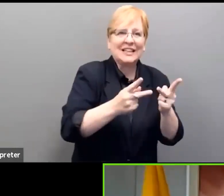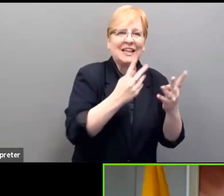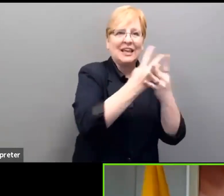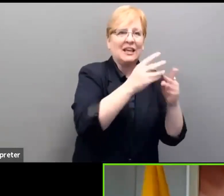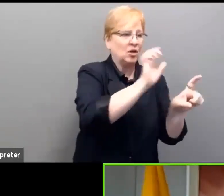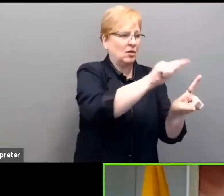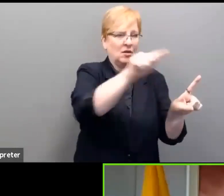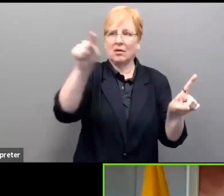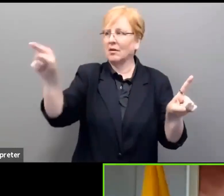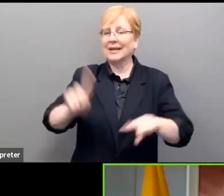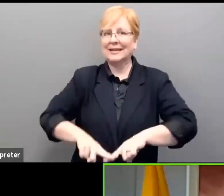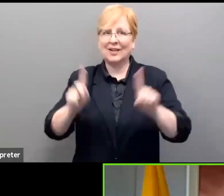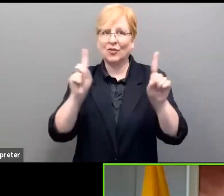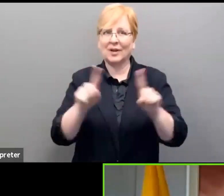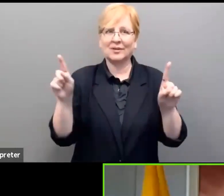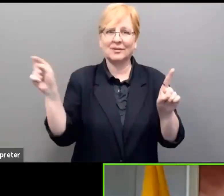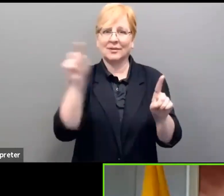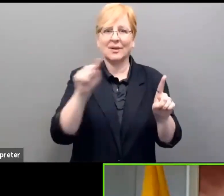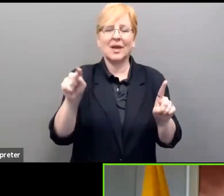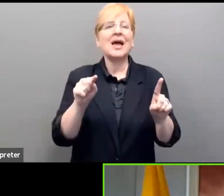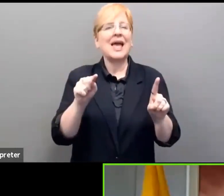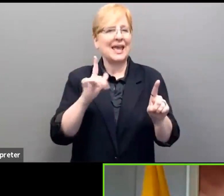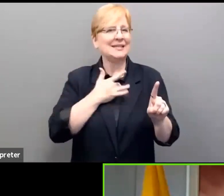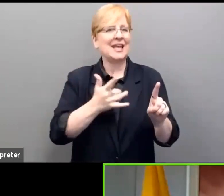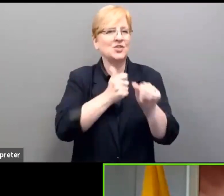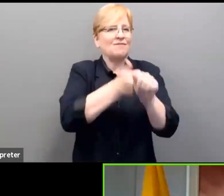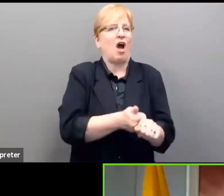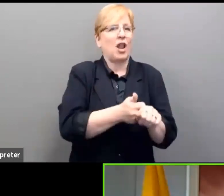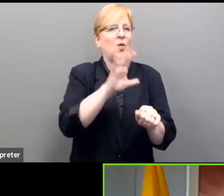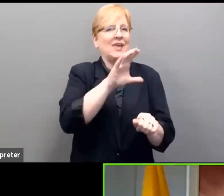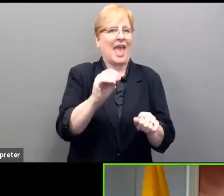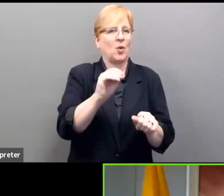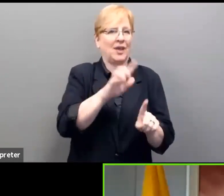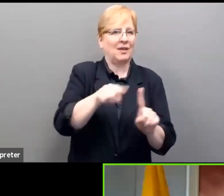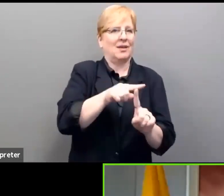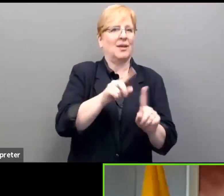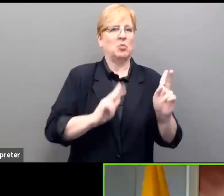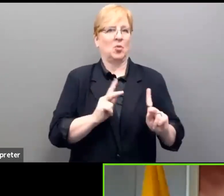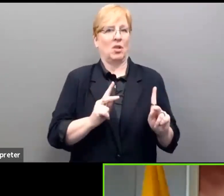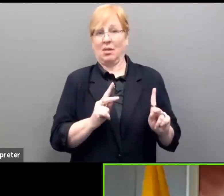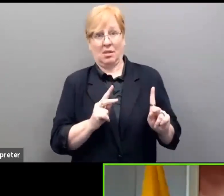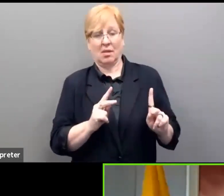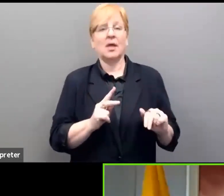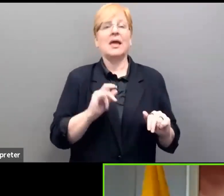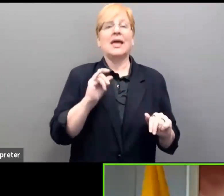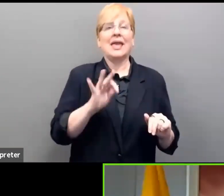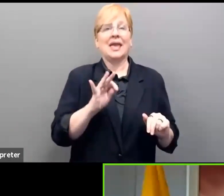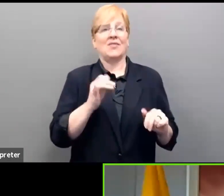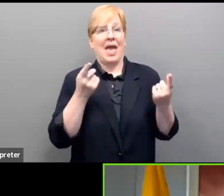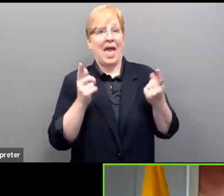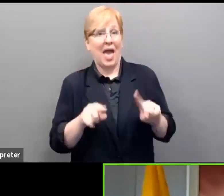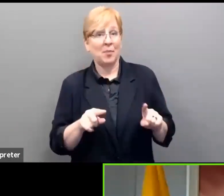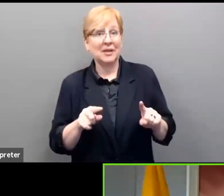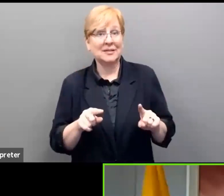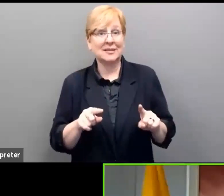y que lleguemos a un 100%. Pero eso varía entre reclusorios y la verdad se